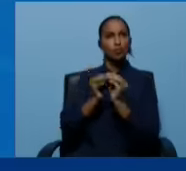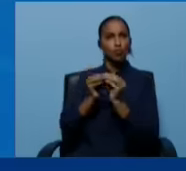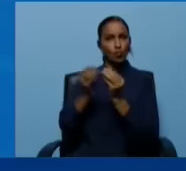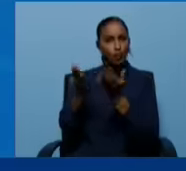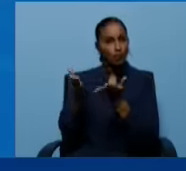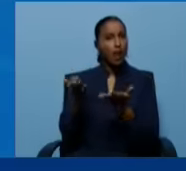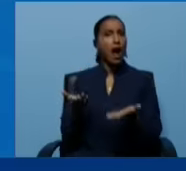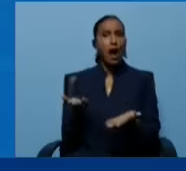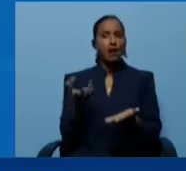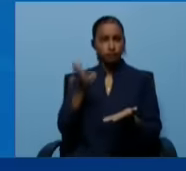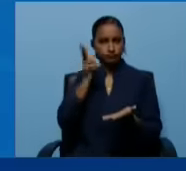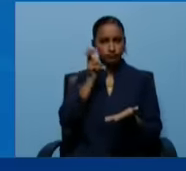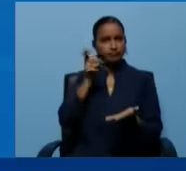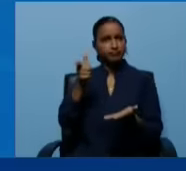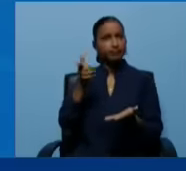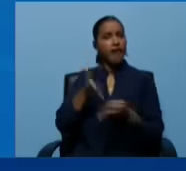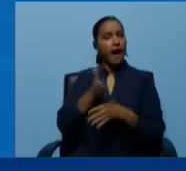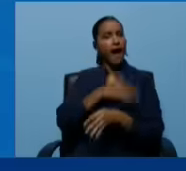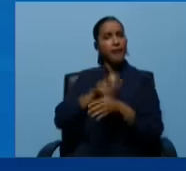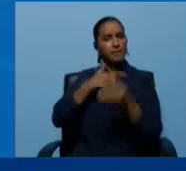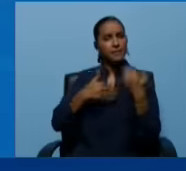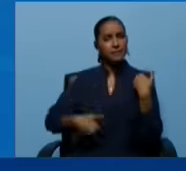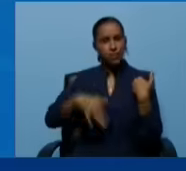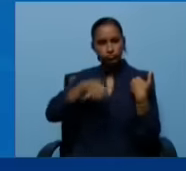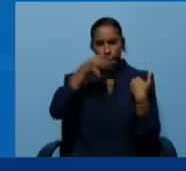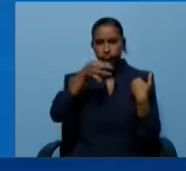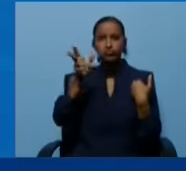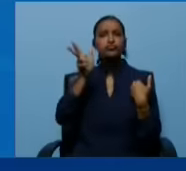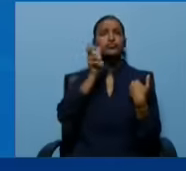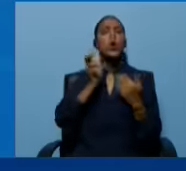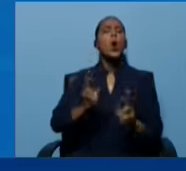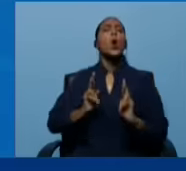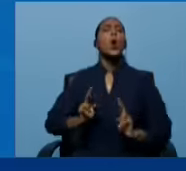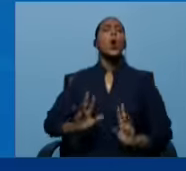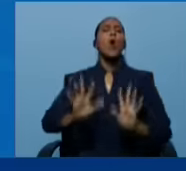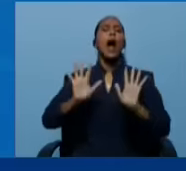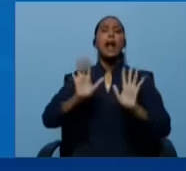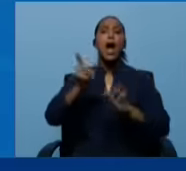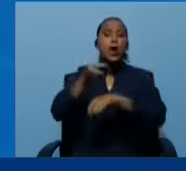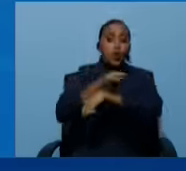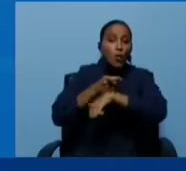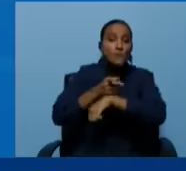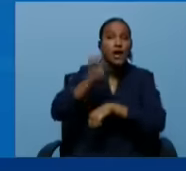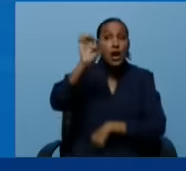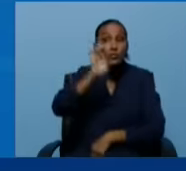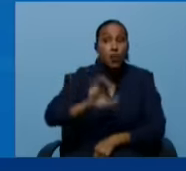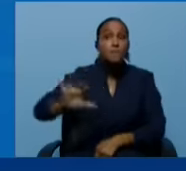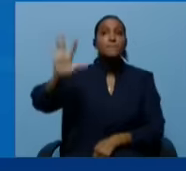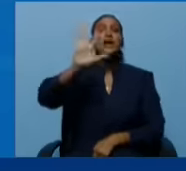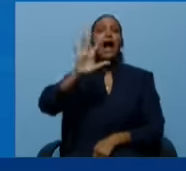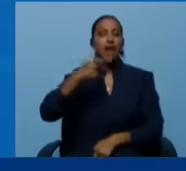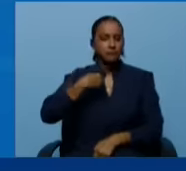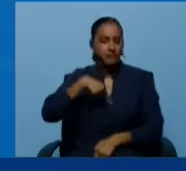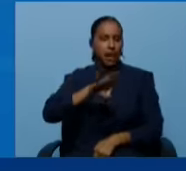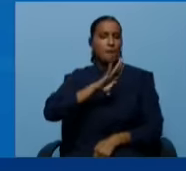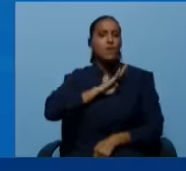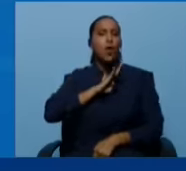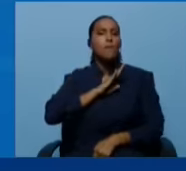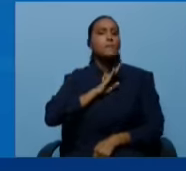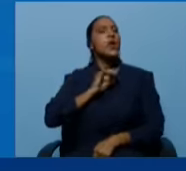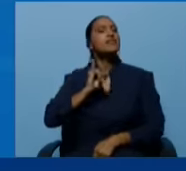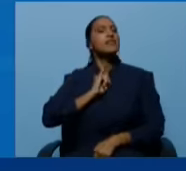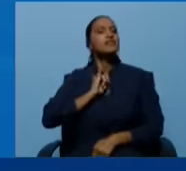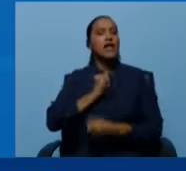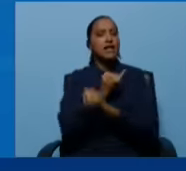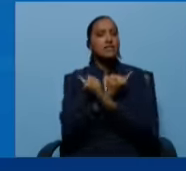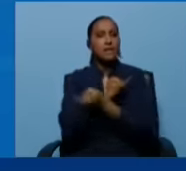Ojalá los gobiernos de la Unión Europea tuvieran la independencia que tenemos nosotros, modestos gobiernos de América